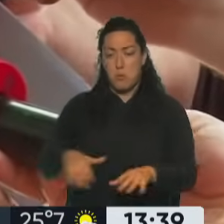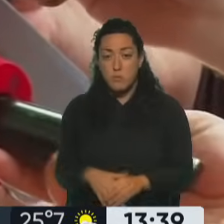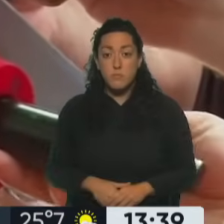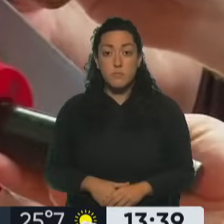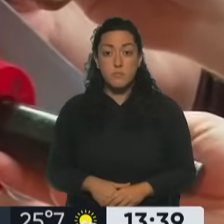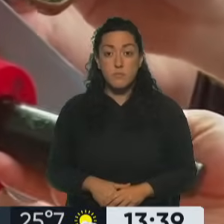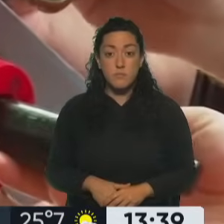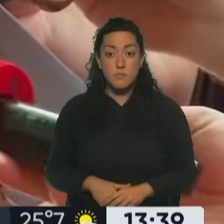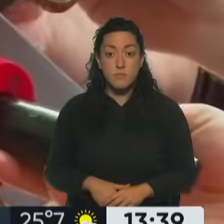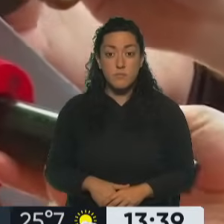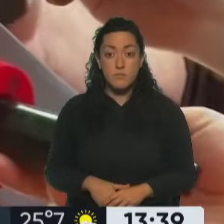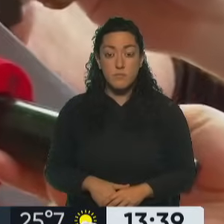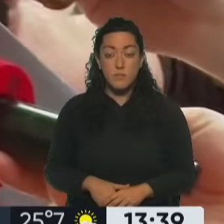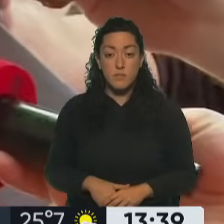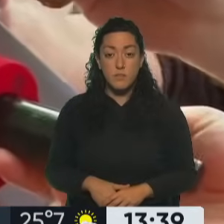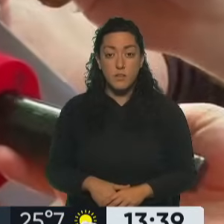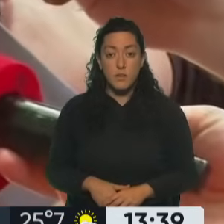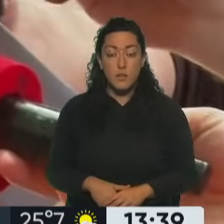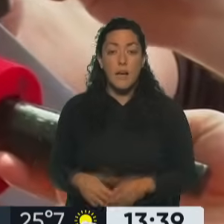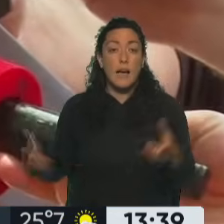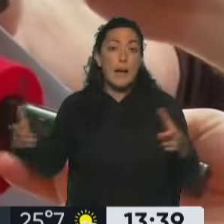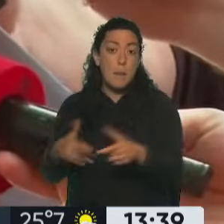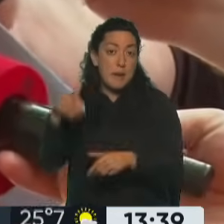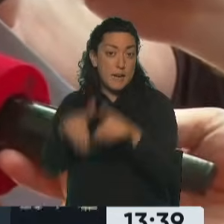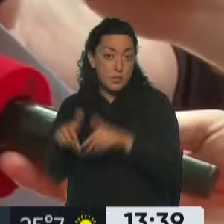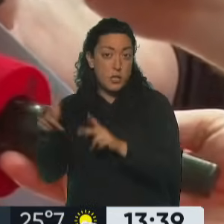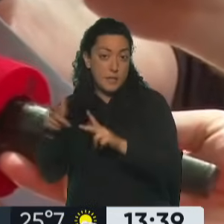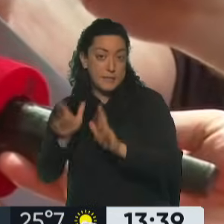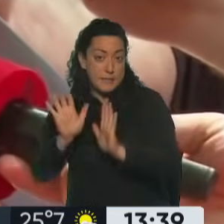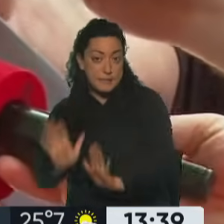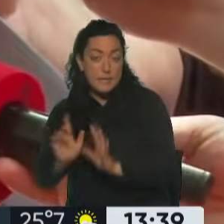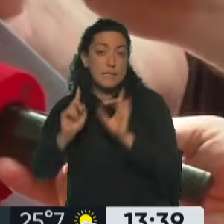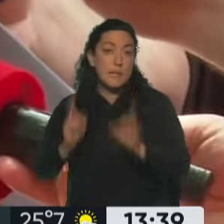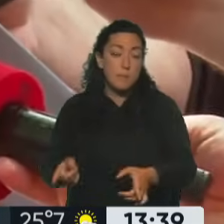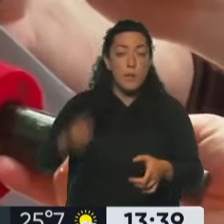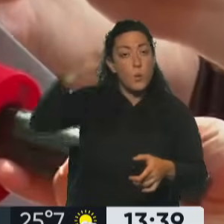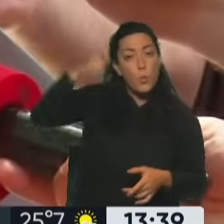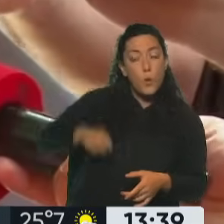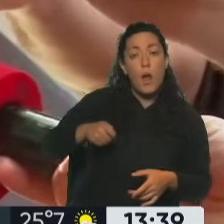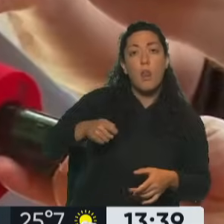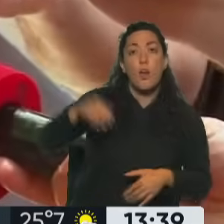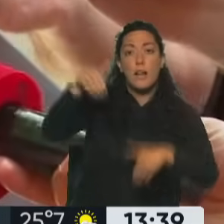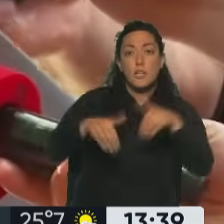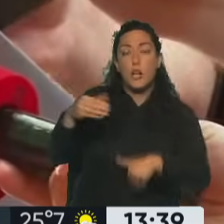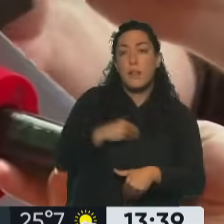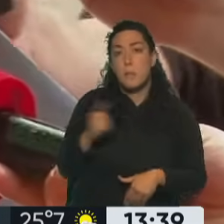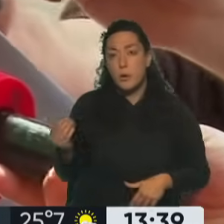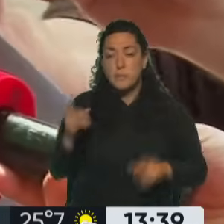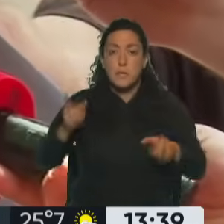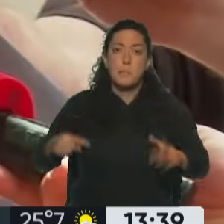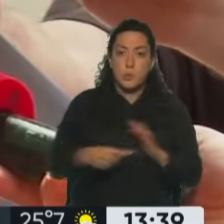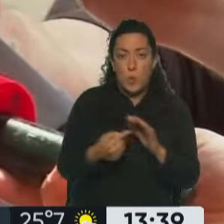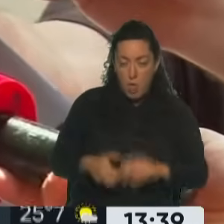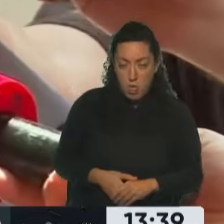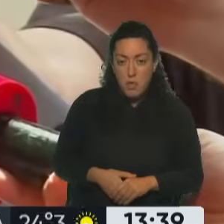ambos, tanto en la Cámara Electoral como en el Juzgado Electoral de la Provincia de Buenos Aires y de la Ciudad de Buenos Aires,